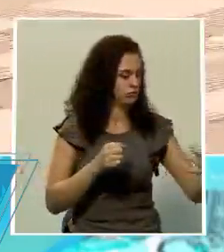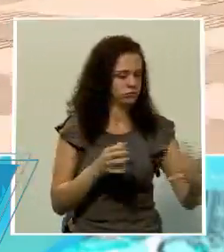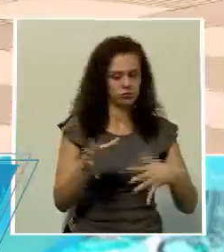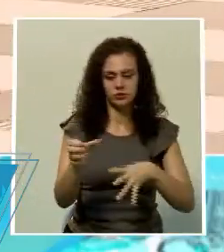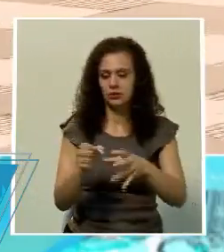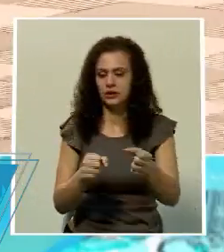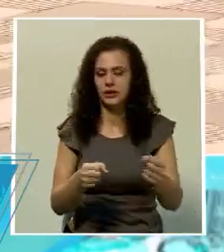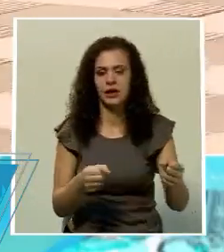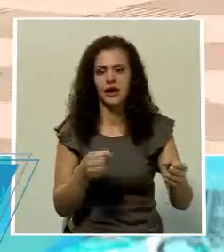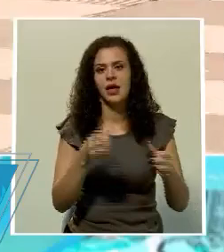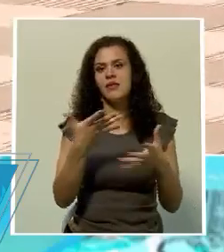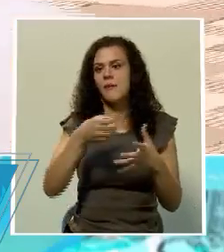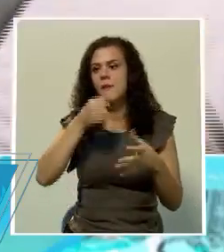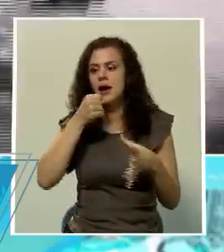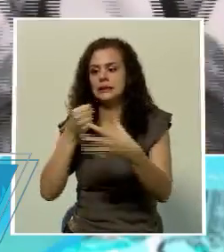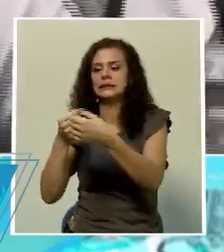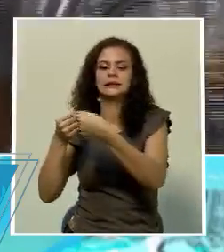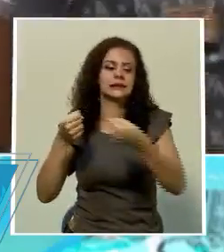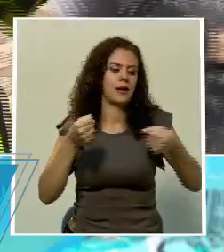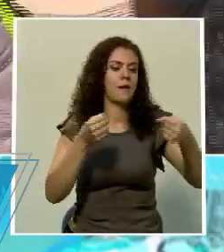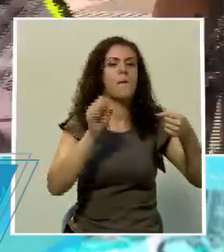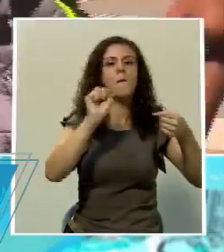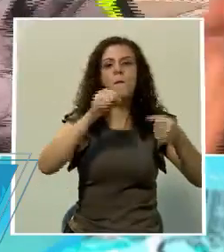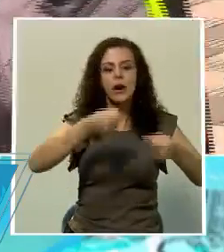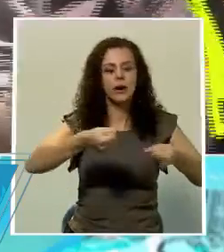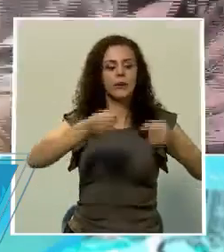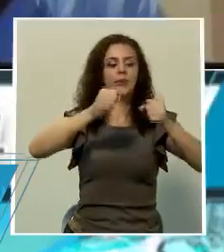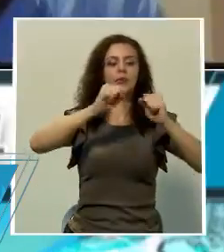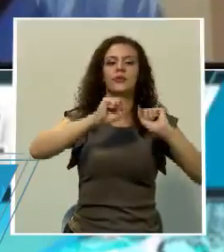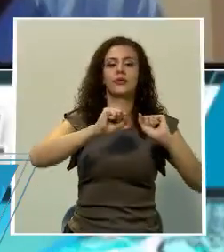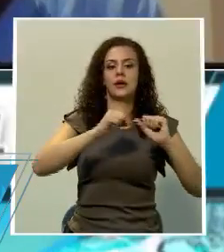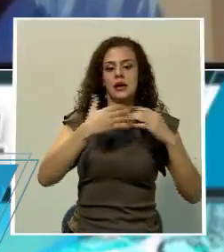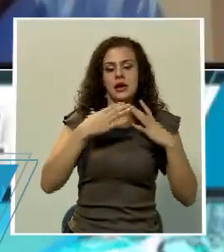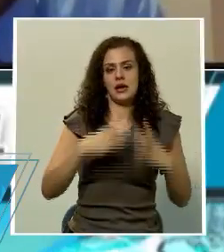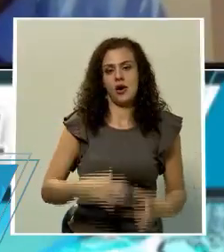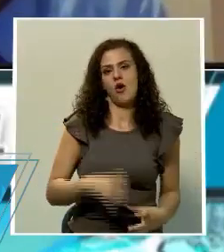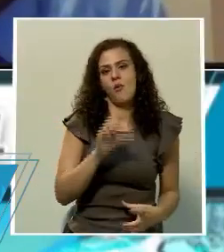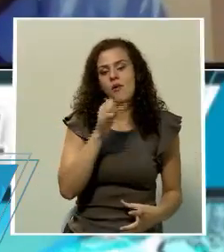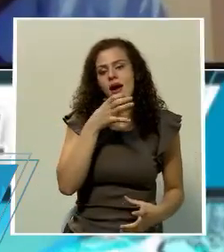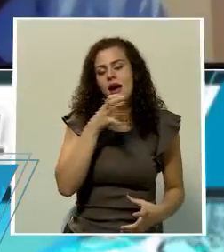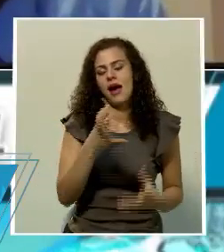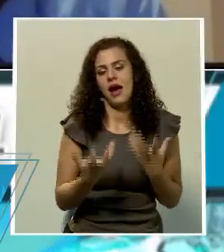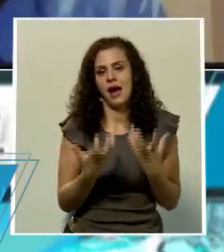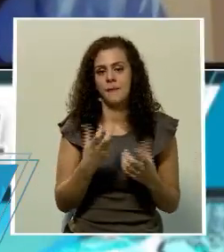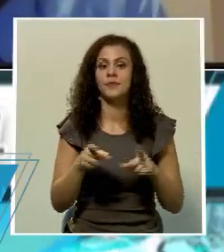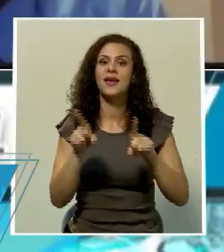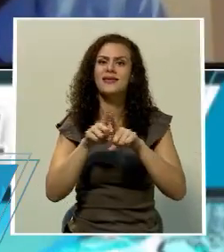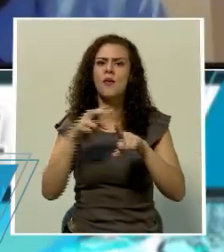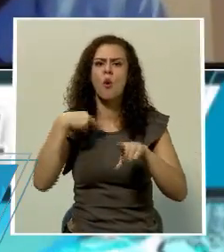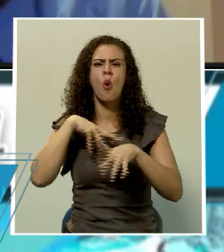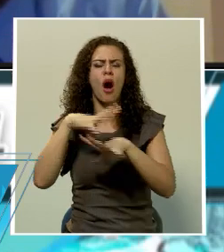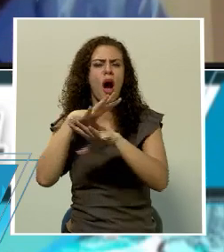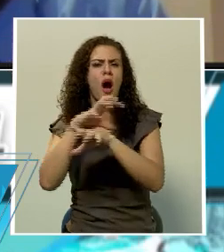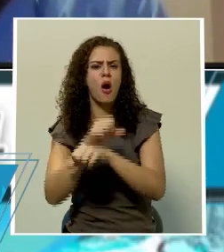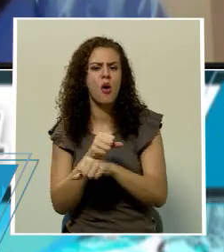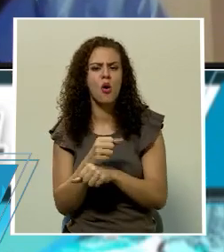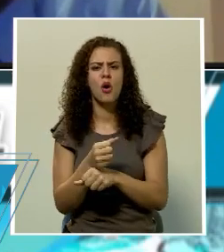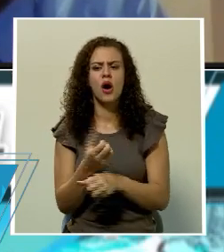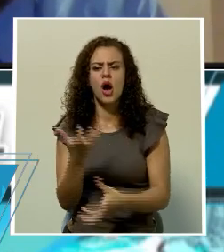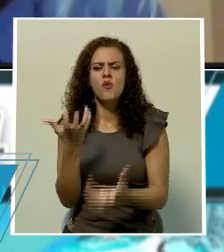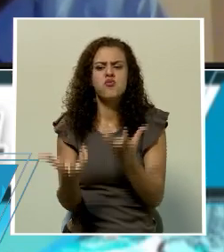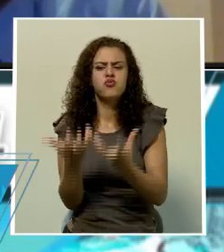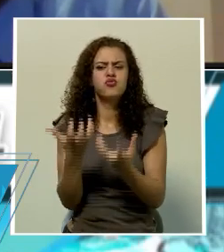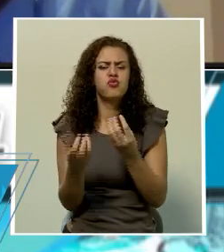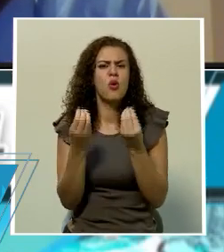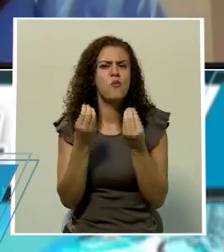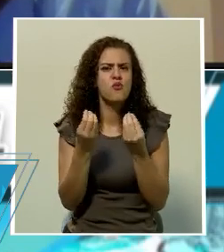mano nos va a arrebatar la taza de tal forma que puede vertirse inmediatamente sobre el menor. También acostumbramos a hervir